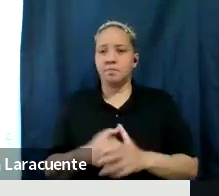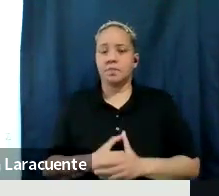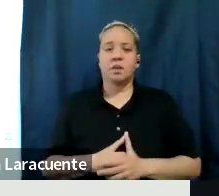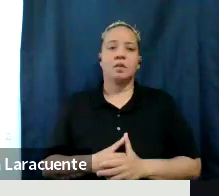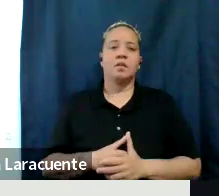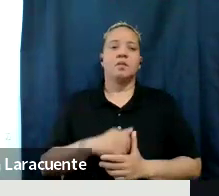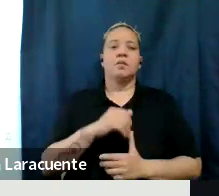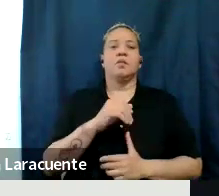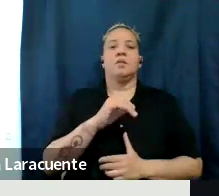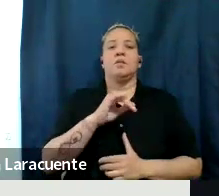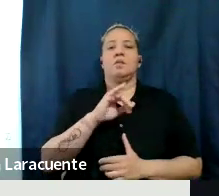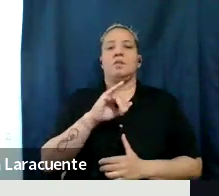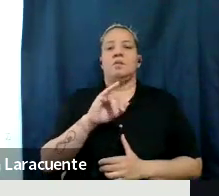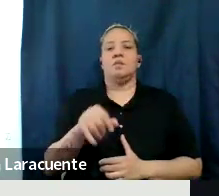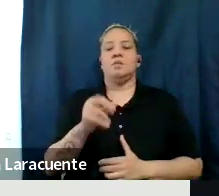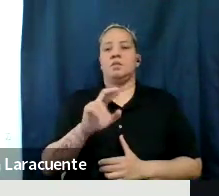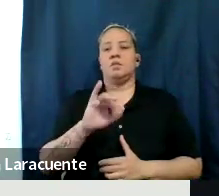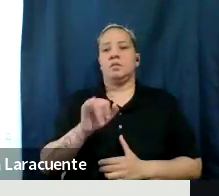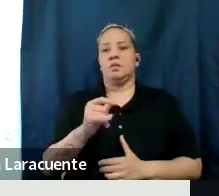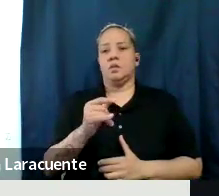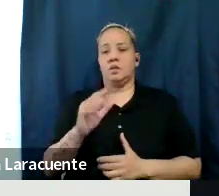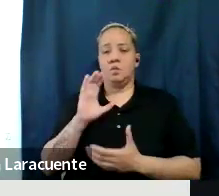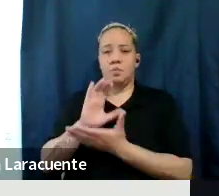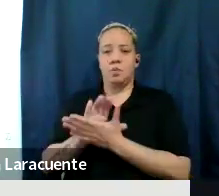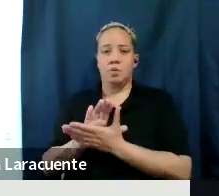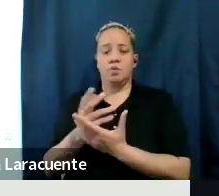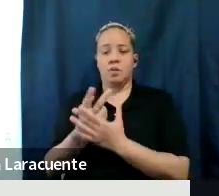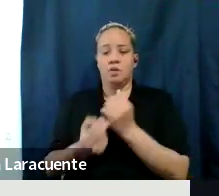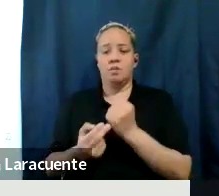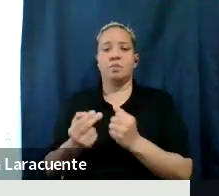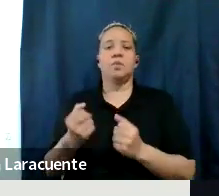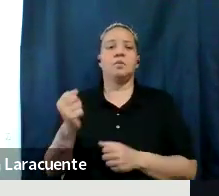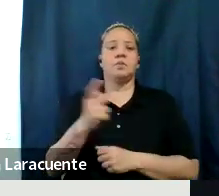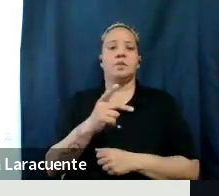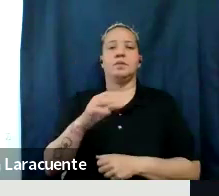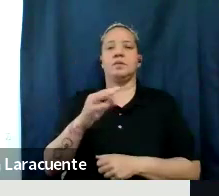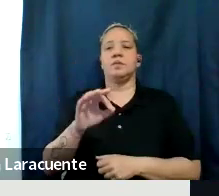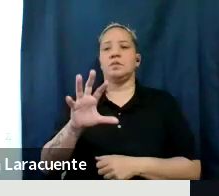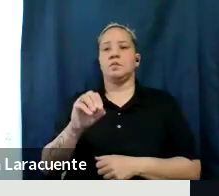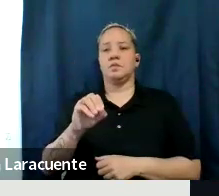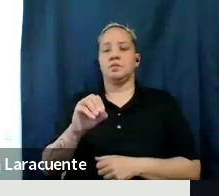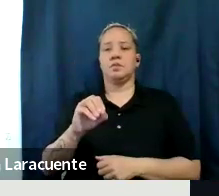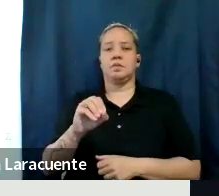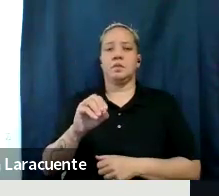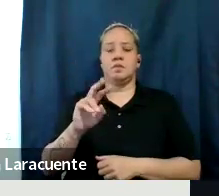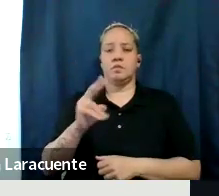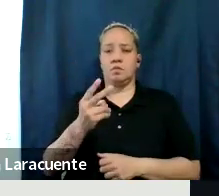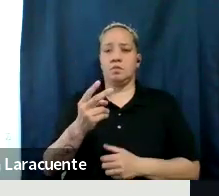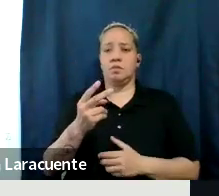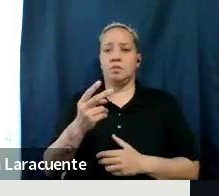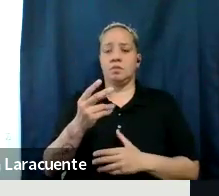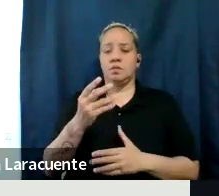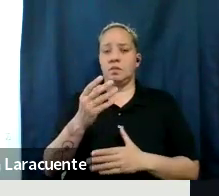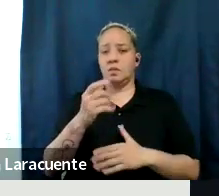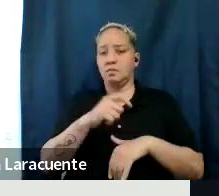y Zenobia Camprubí regresan en 1950 para esa segunda larga etapa de su exilio en